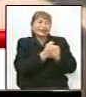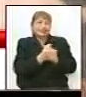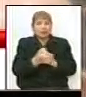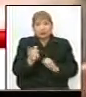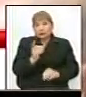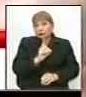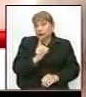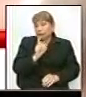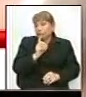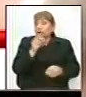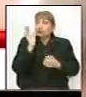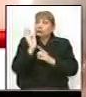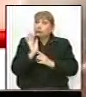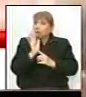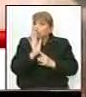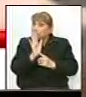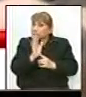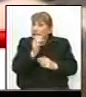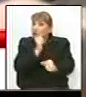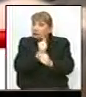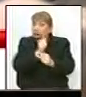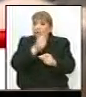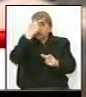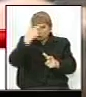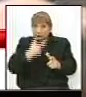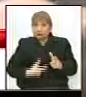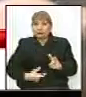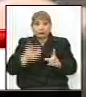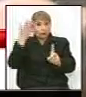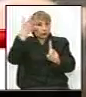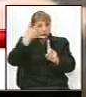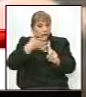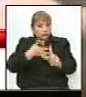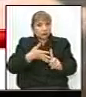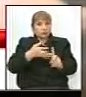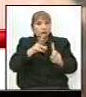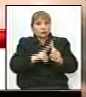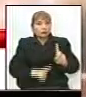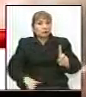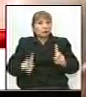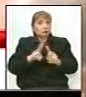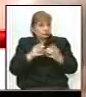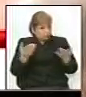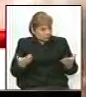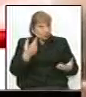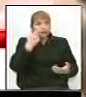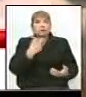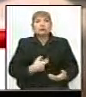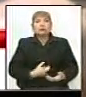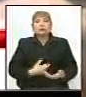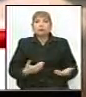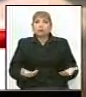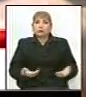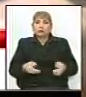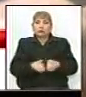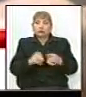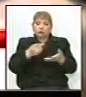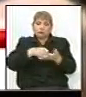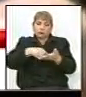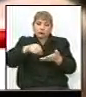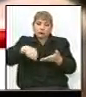demostrar nuestro trabajo con nuestro perfil, con nuestros valores. La OMPE, que tiene a su cargo la verificación de las